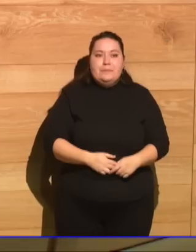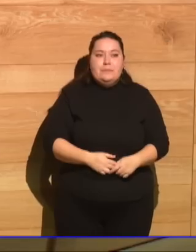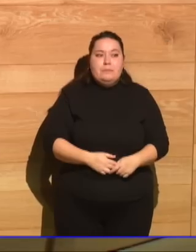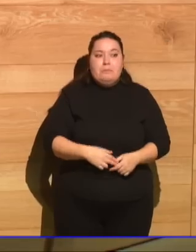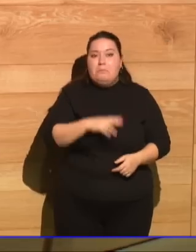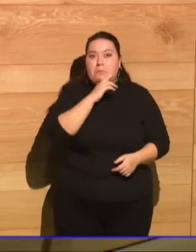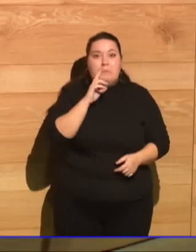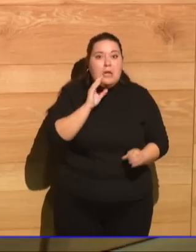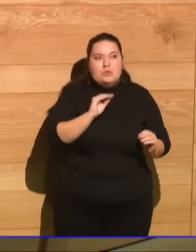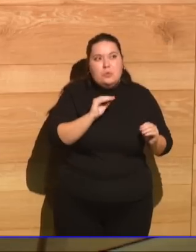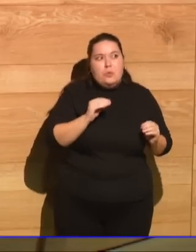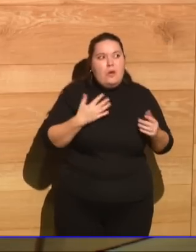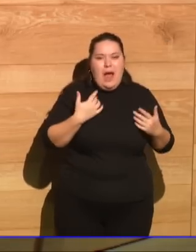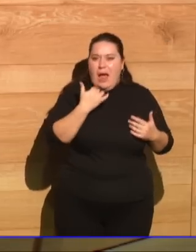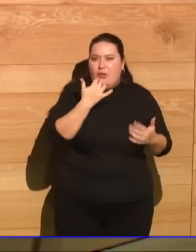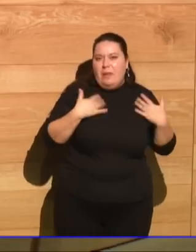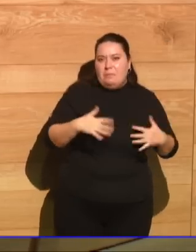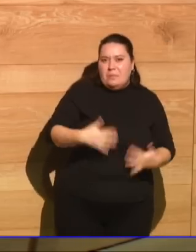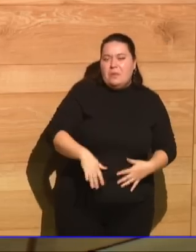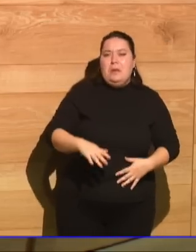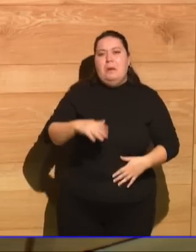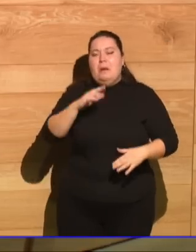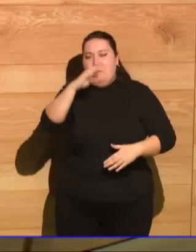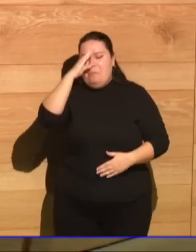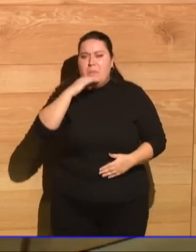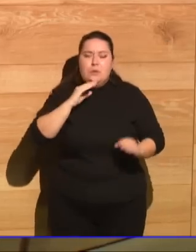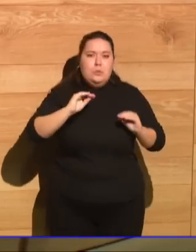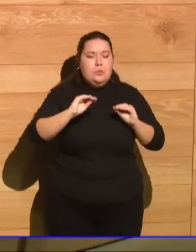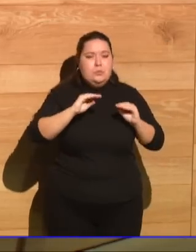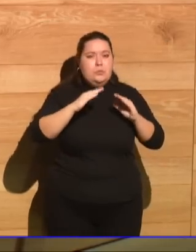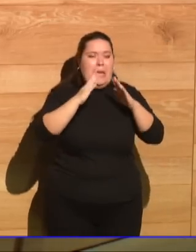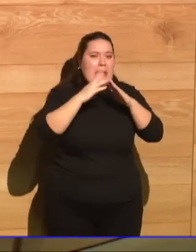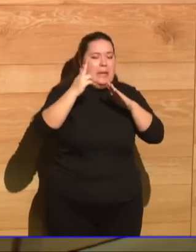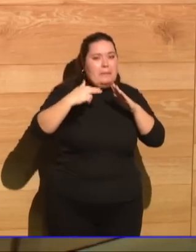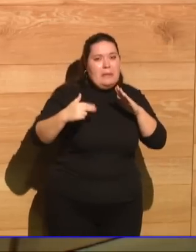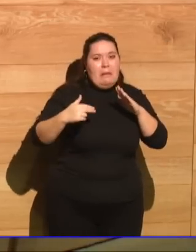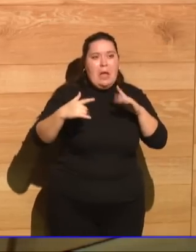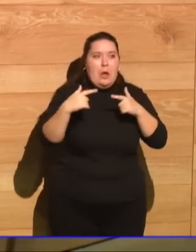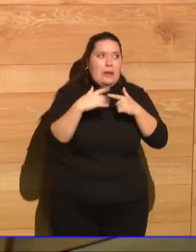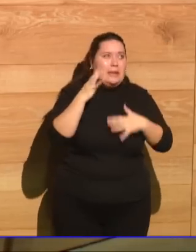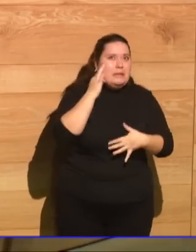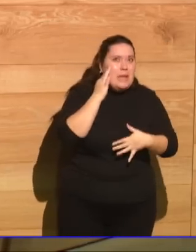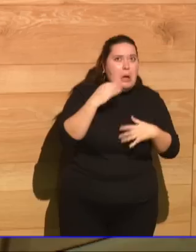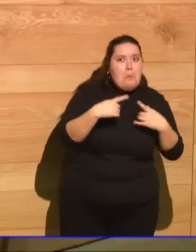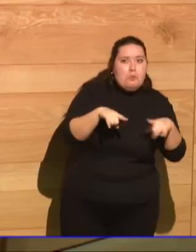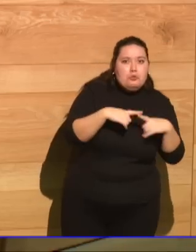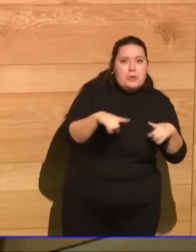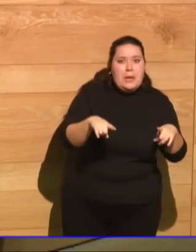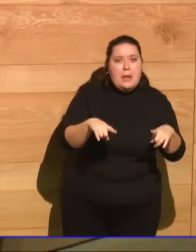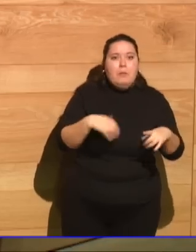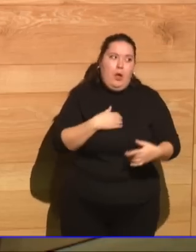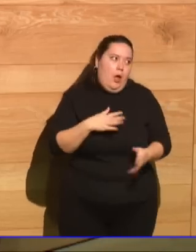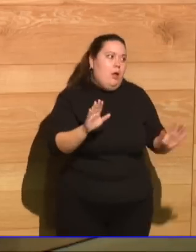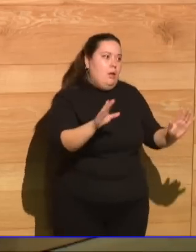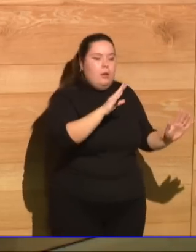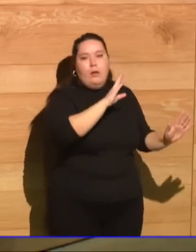Su madre no sé si era sastra, su padre creo que pintor de casas. No tenía una tía música. Pero pintaba muy bien su